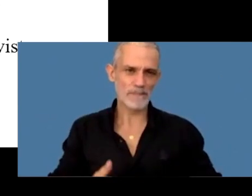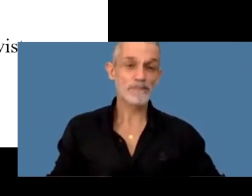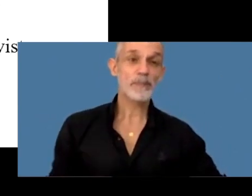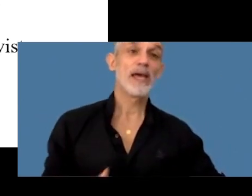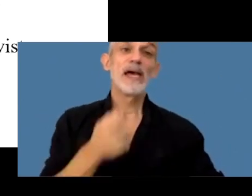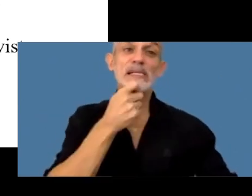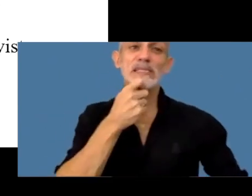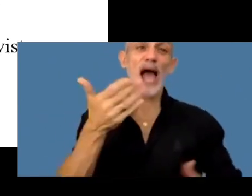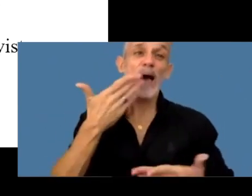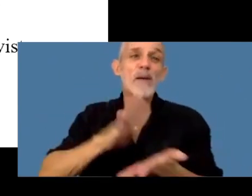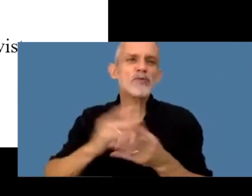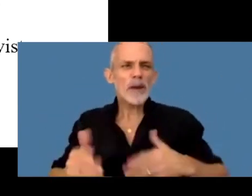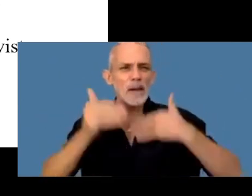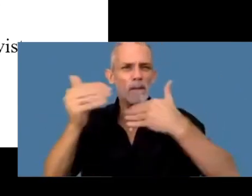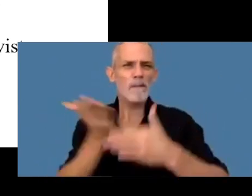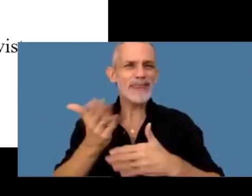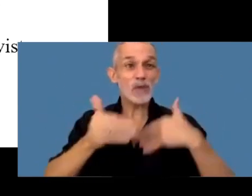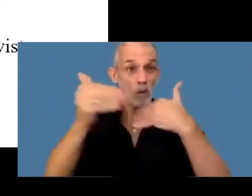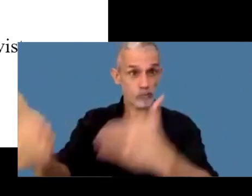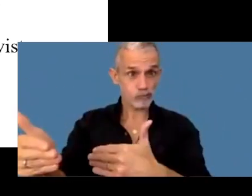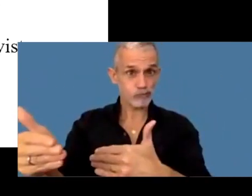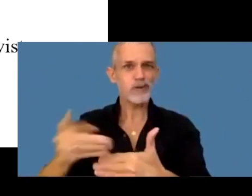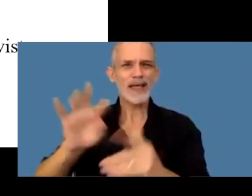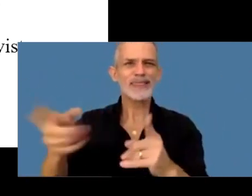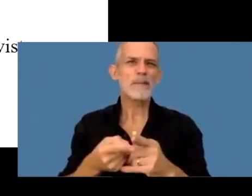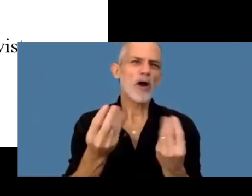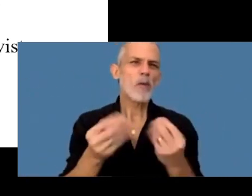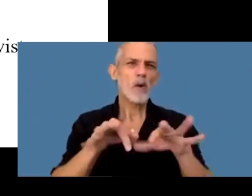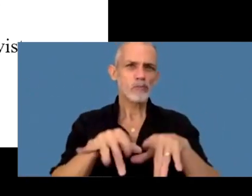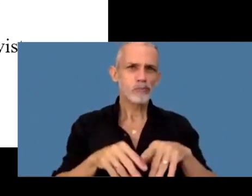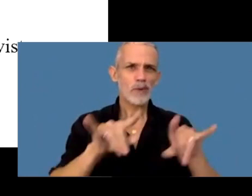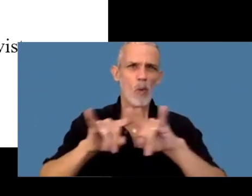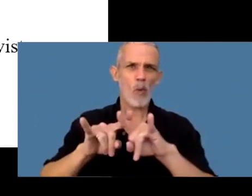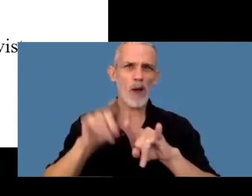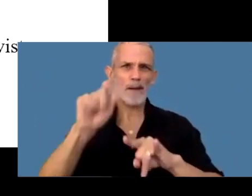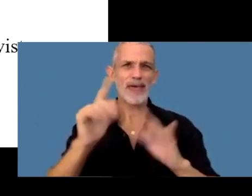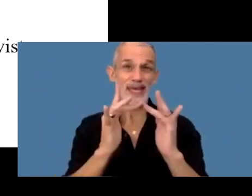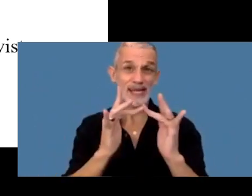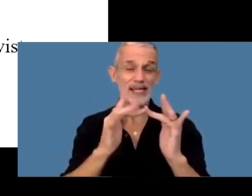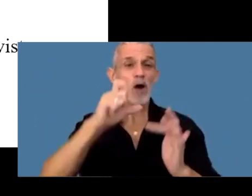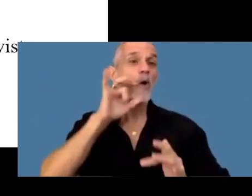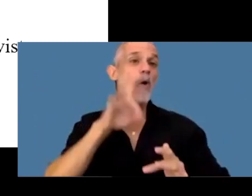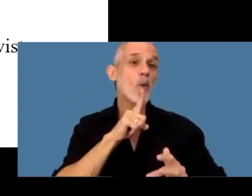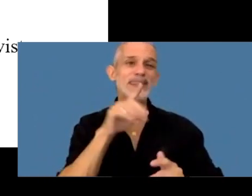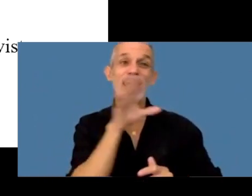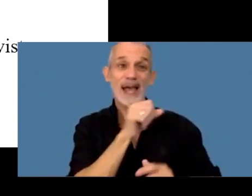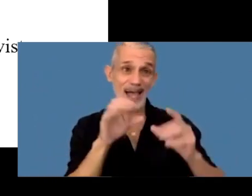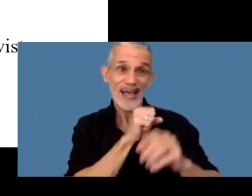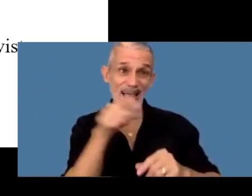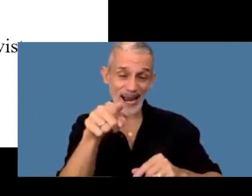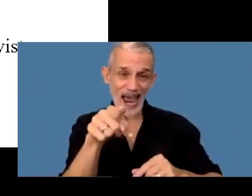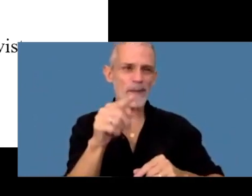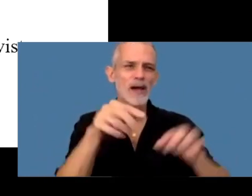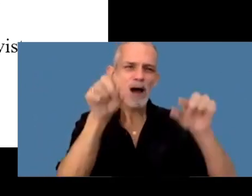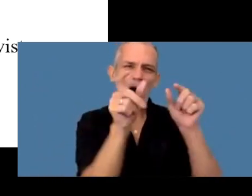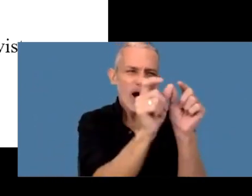de prórroga, se ha habilitado, ingresando a la página web con quit y clave fiscal, una solapa